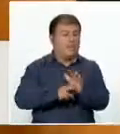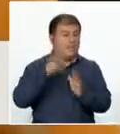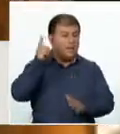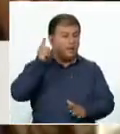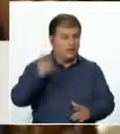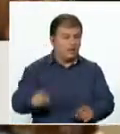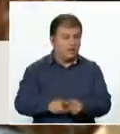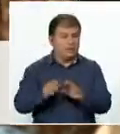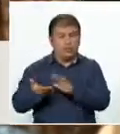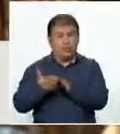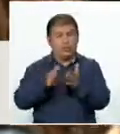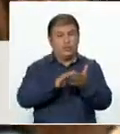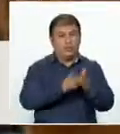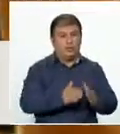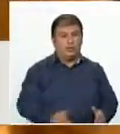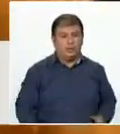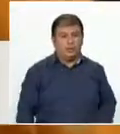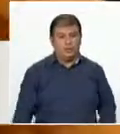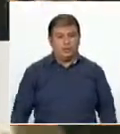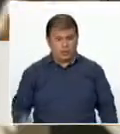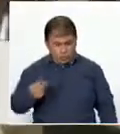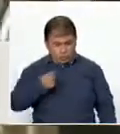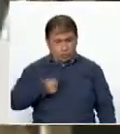y su comunidad.